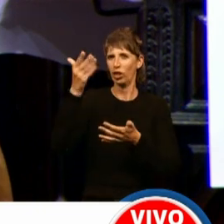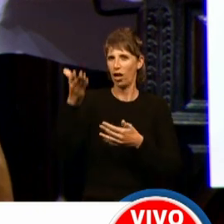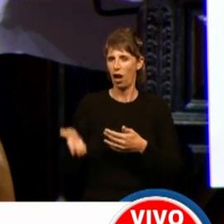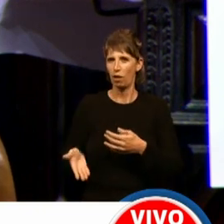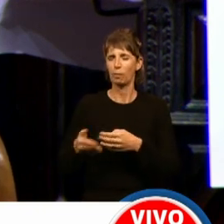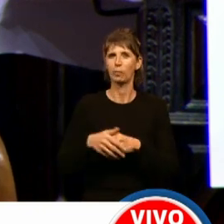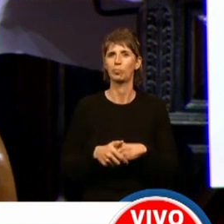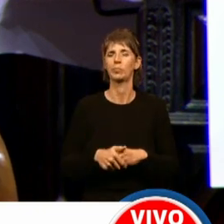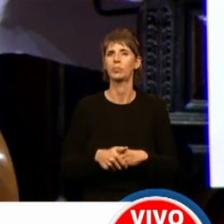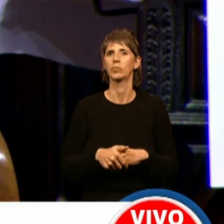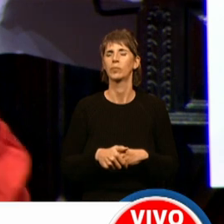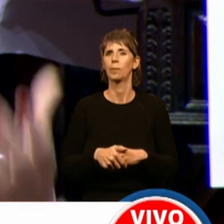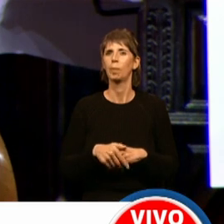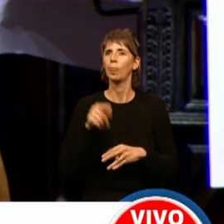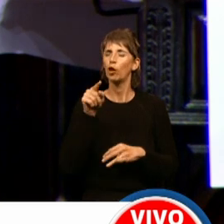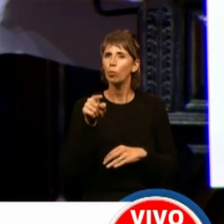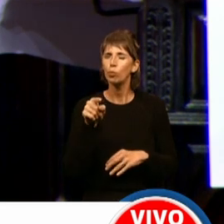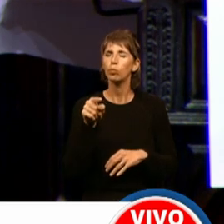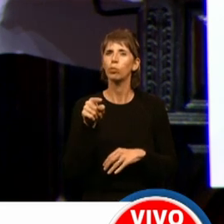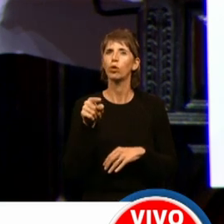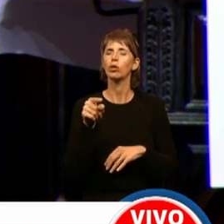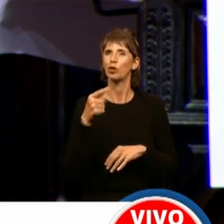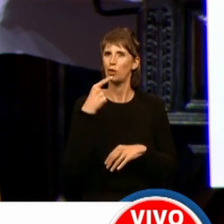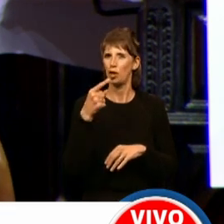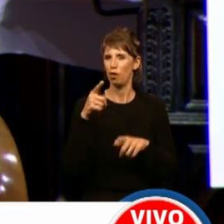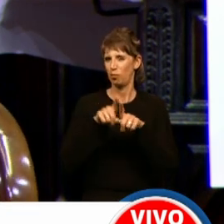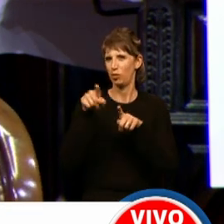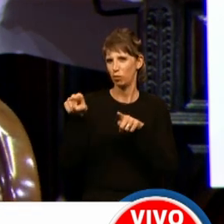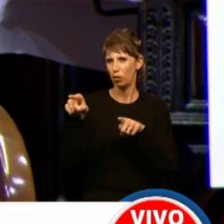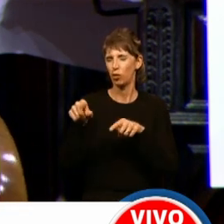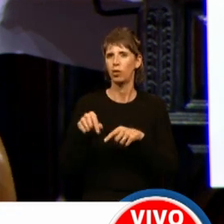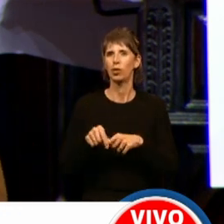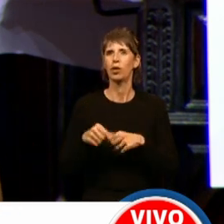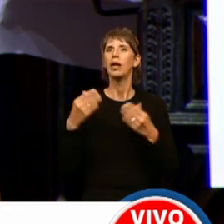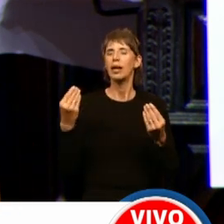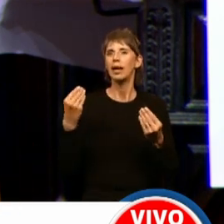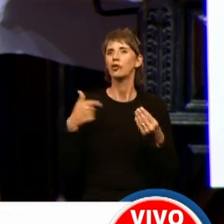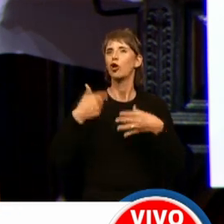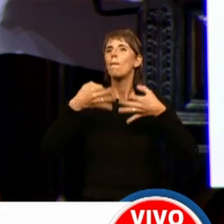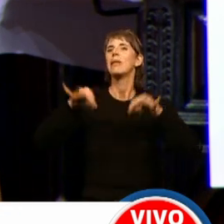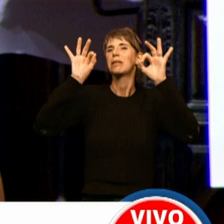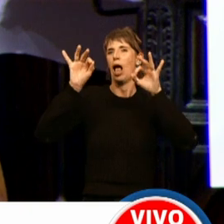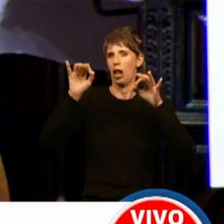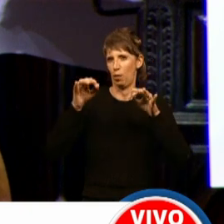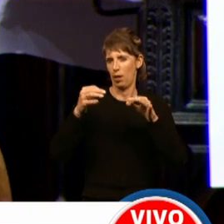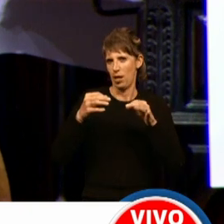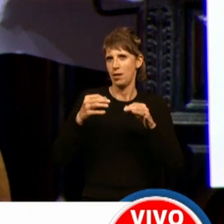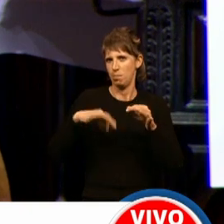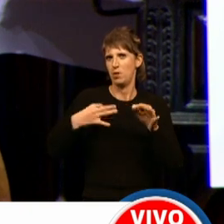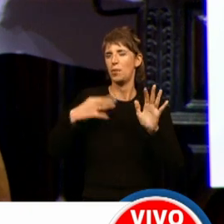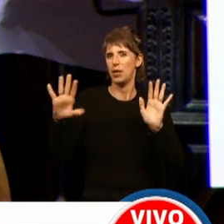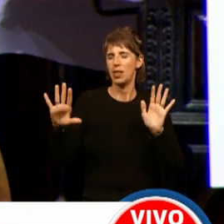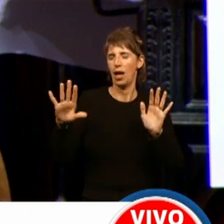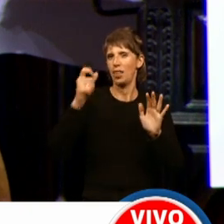que manifiesto no como ella sostiene no se describe que es una sobreviviente de la provincia de chaco que es